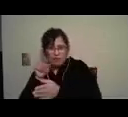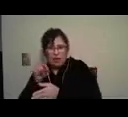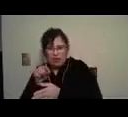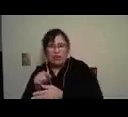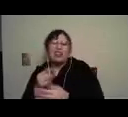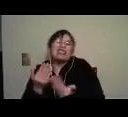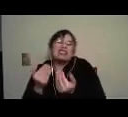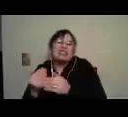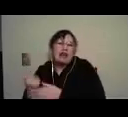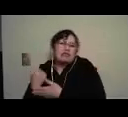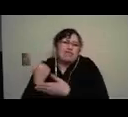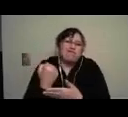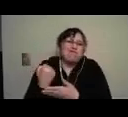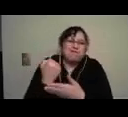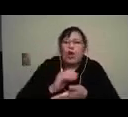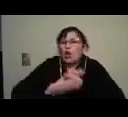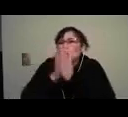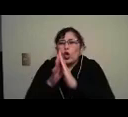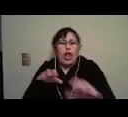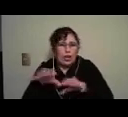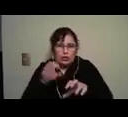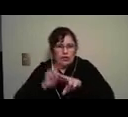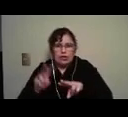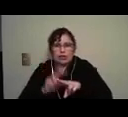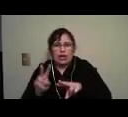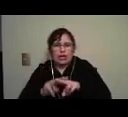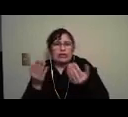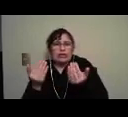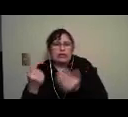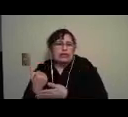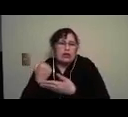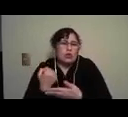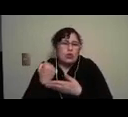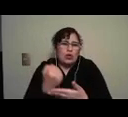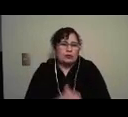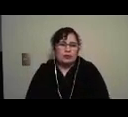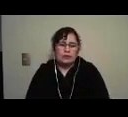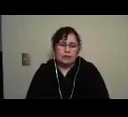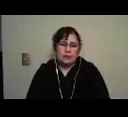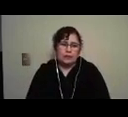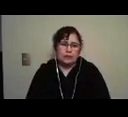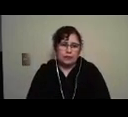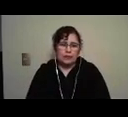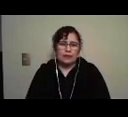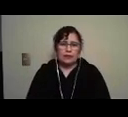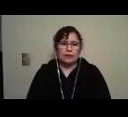asistencia total para participar en la actividad de la vida diaria básica.